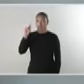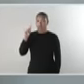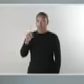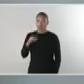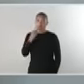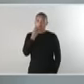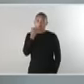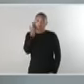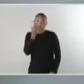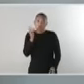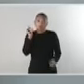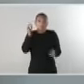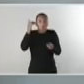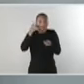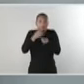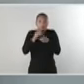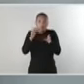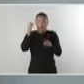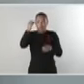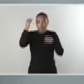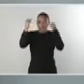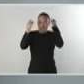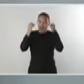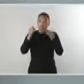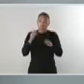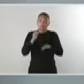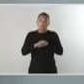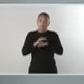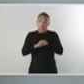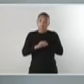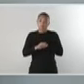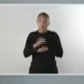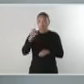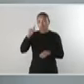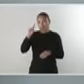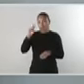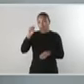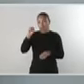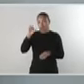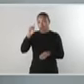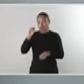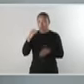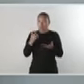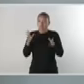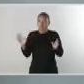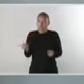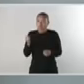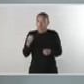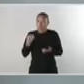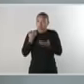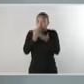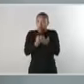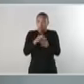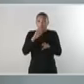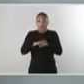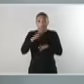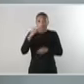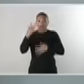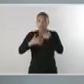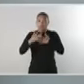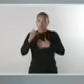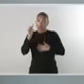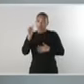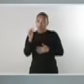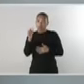a nuestros amigos empresarios que hagamos un esfuerzo económico y elevemos en un quince por ciento el salario en el estado